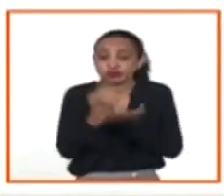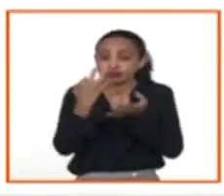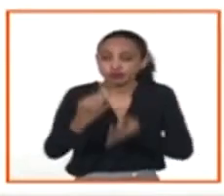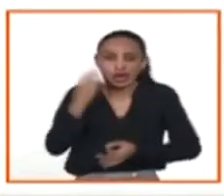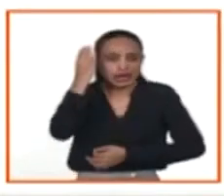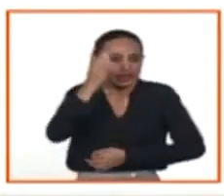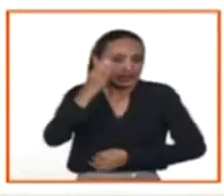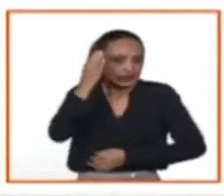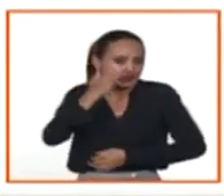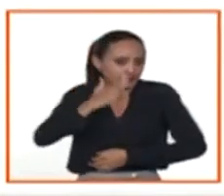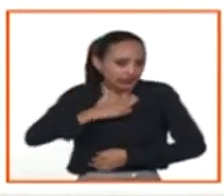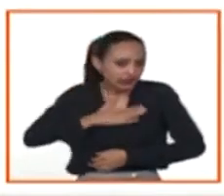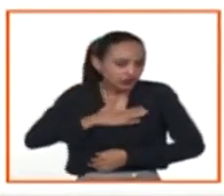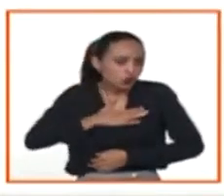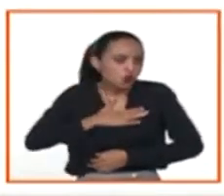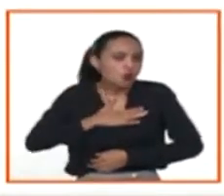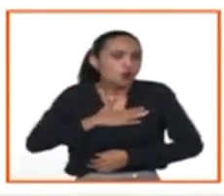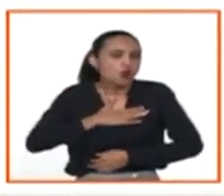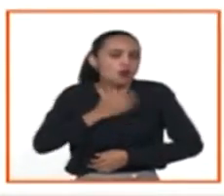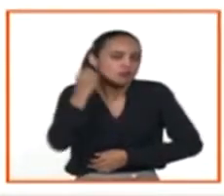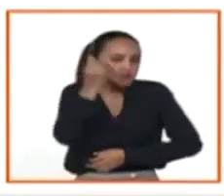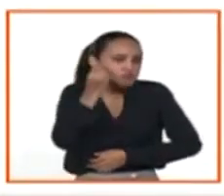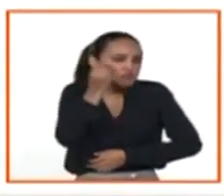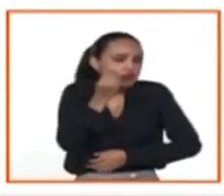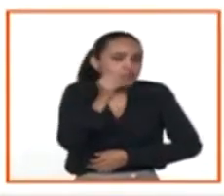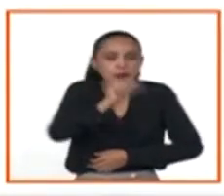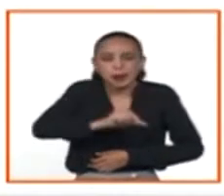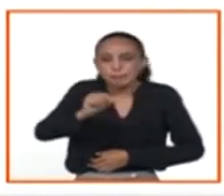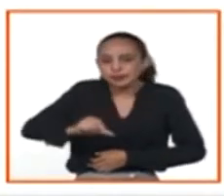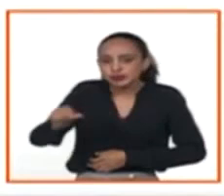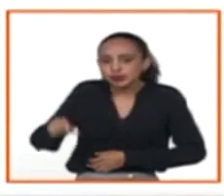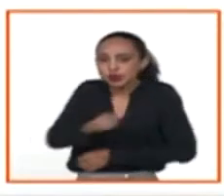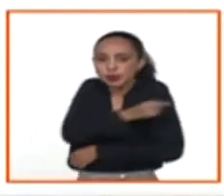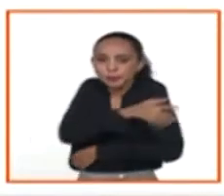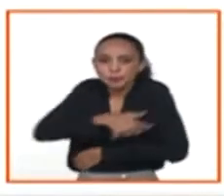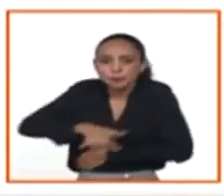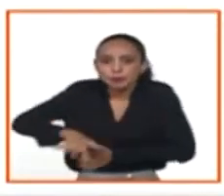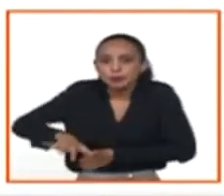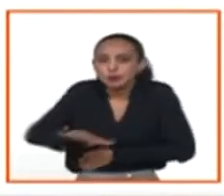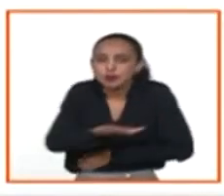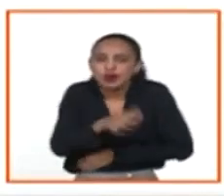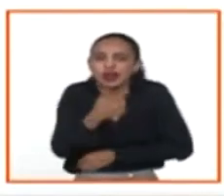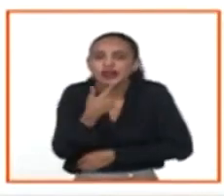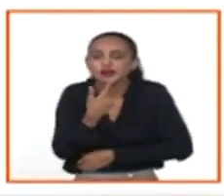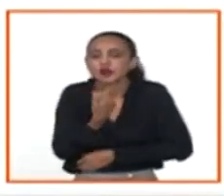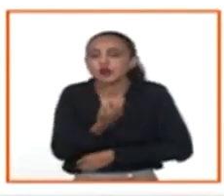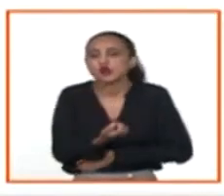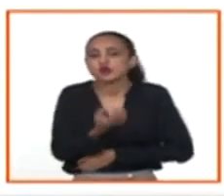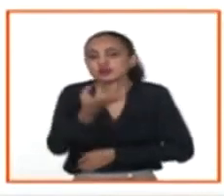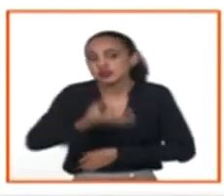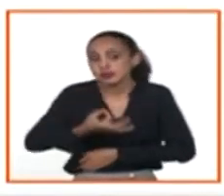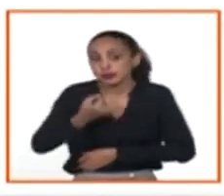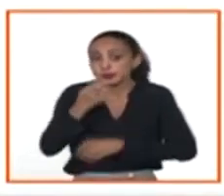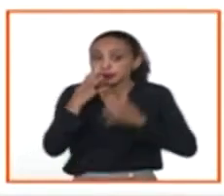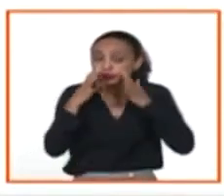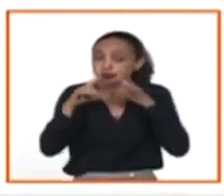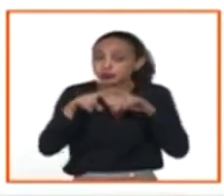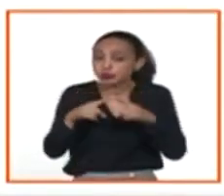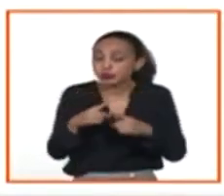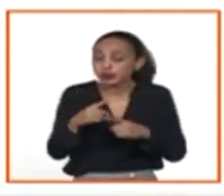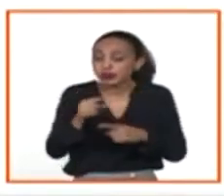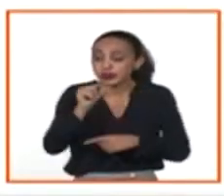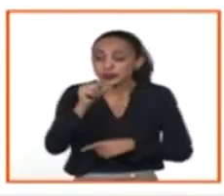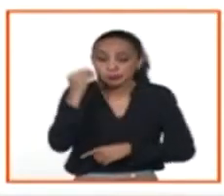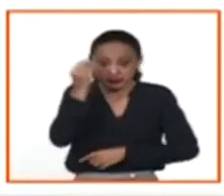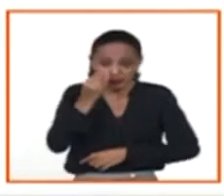los comentarios que pueda hacer la población, o sea, que siempre es bien interesante porque generalmente uno espera que sean las